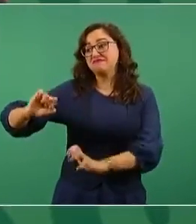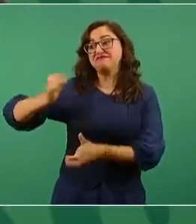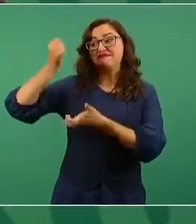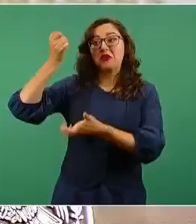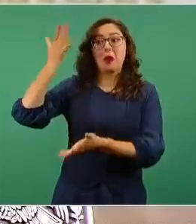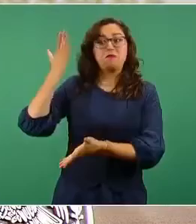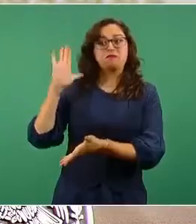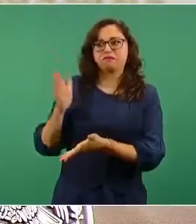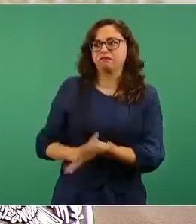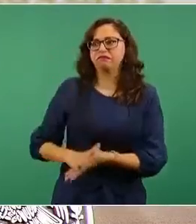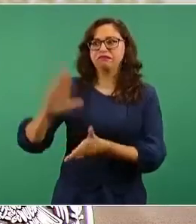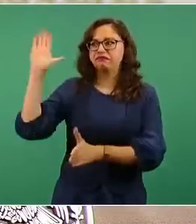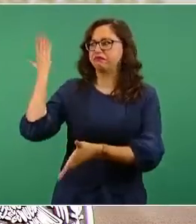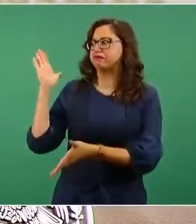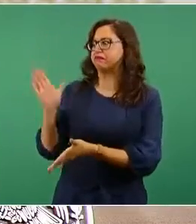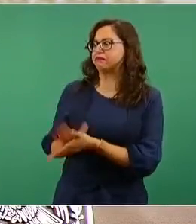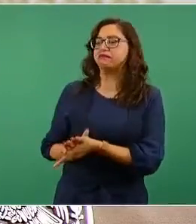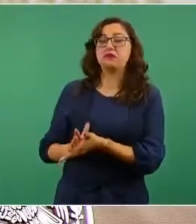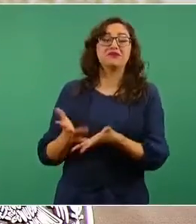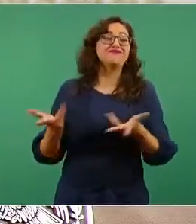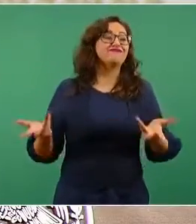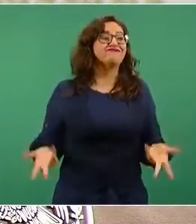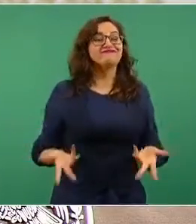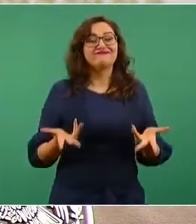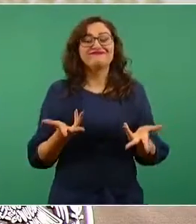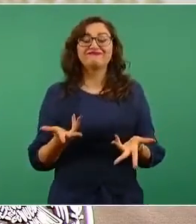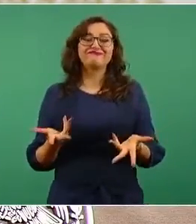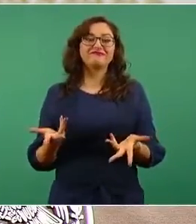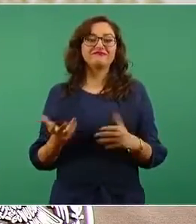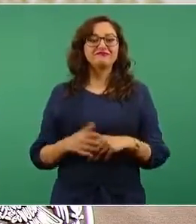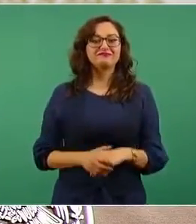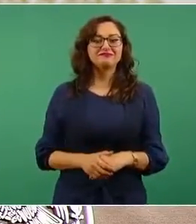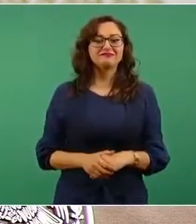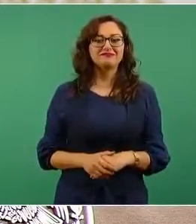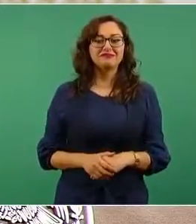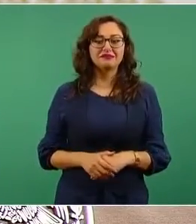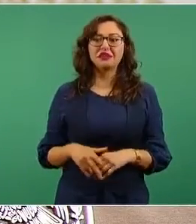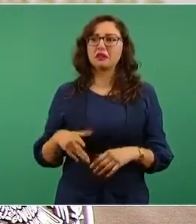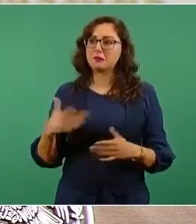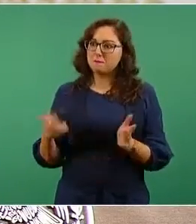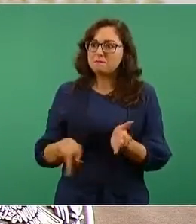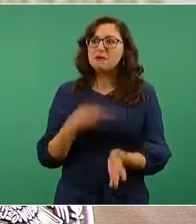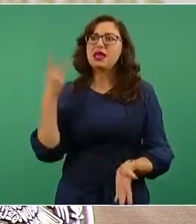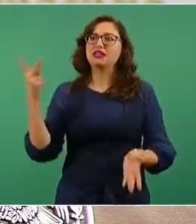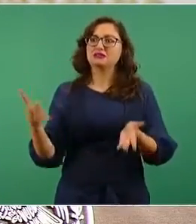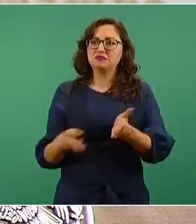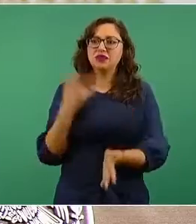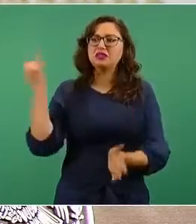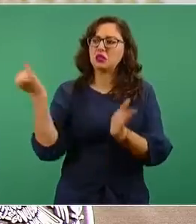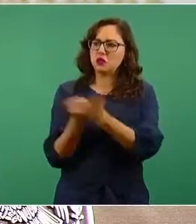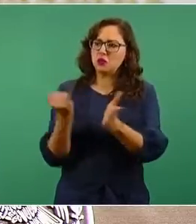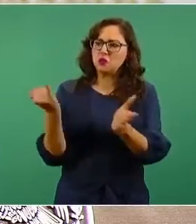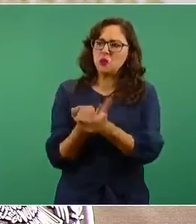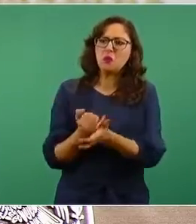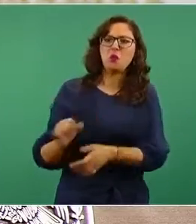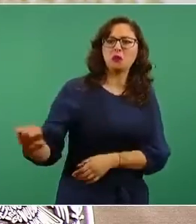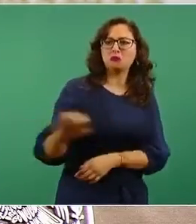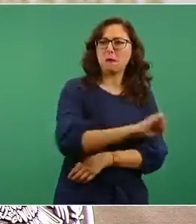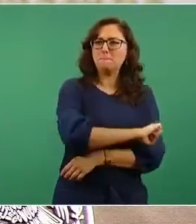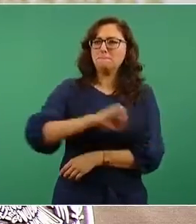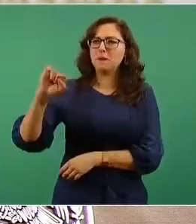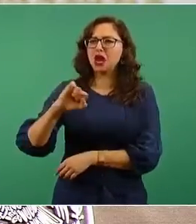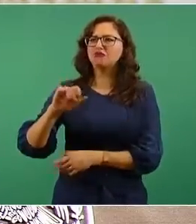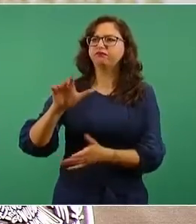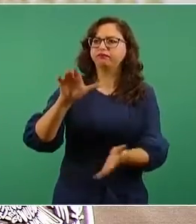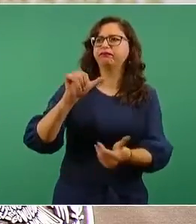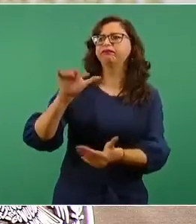el presupuesto y por eso los aumentos de impuestos, la reforma fiscal